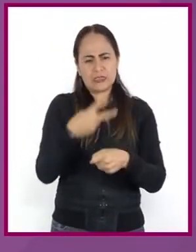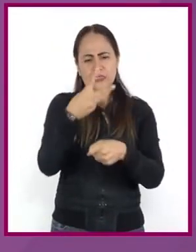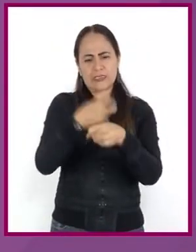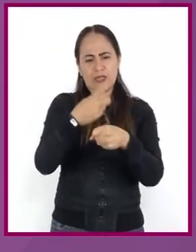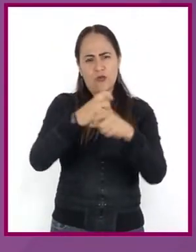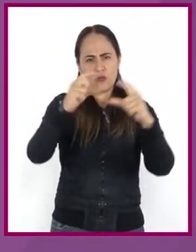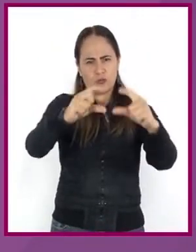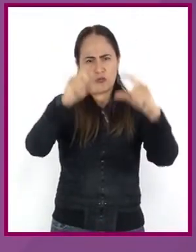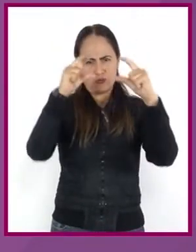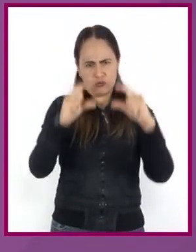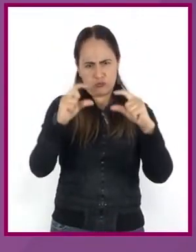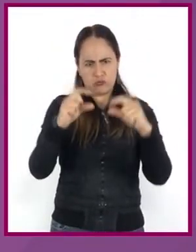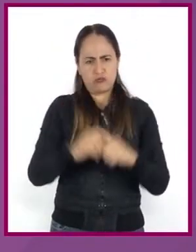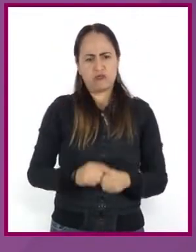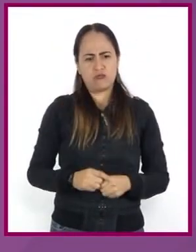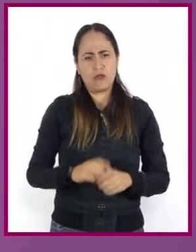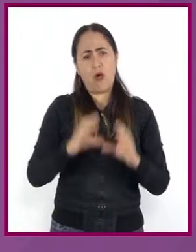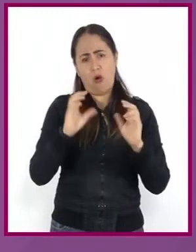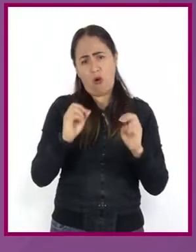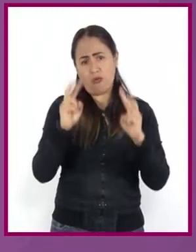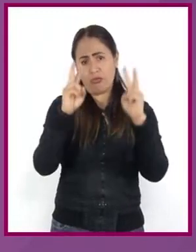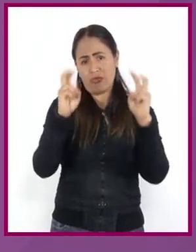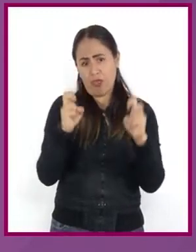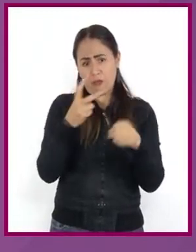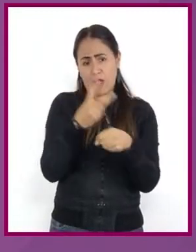texto o el segundo título.